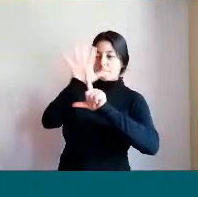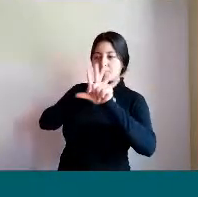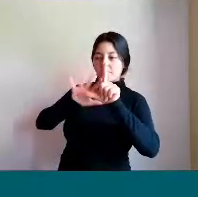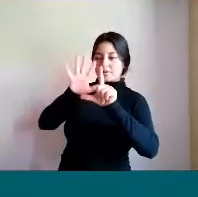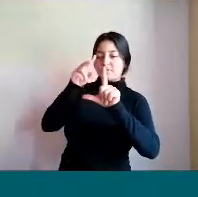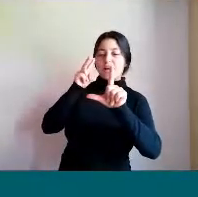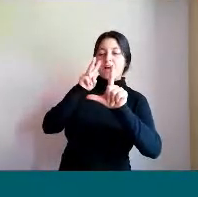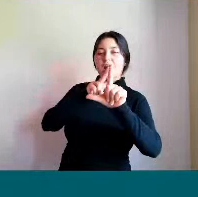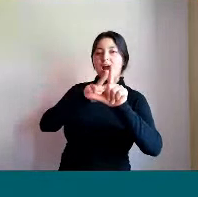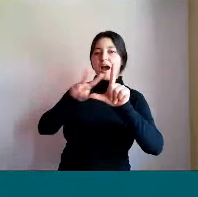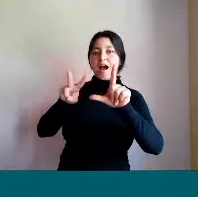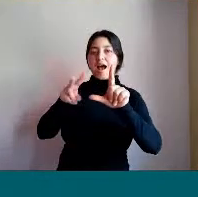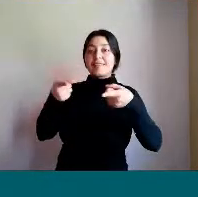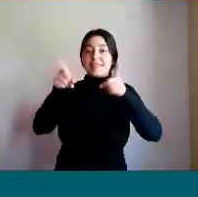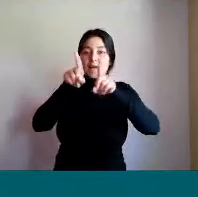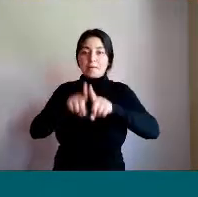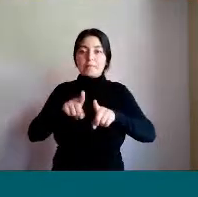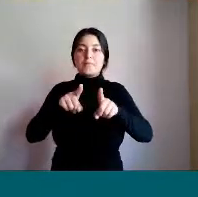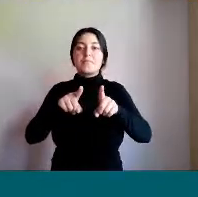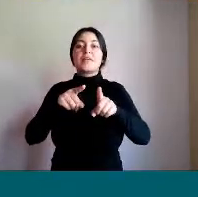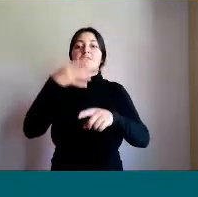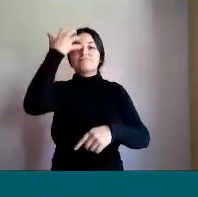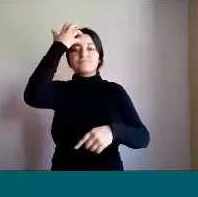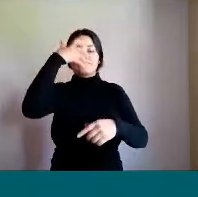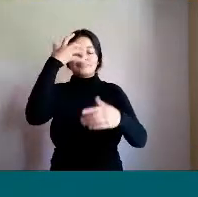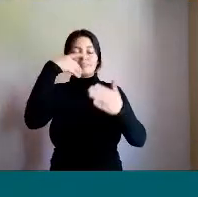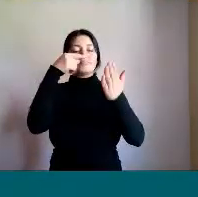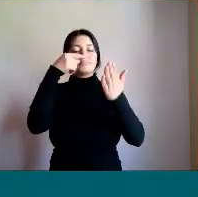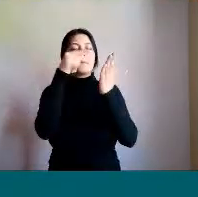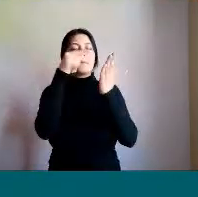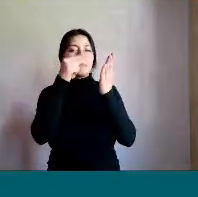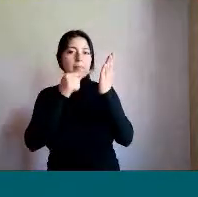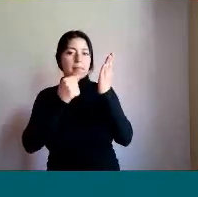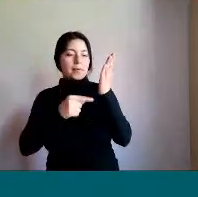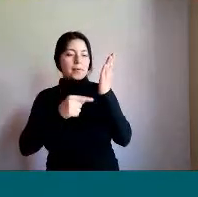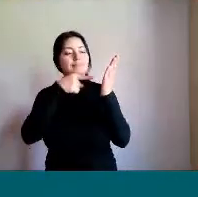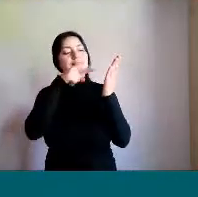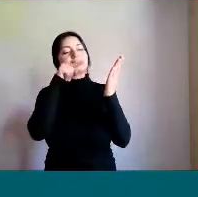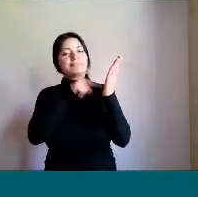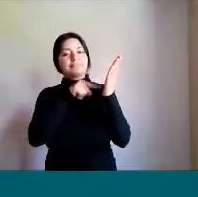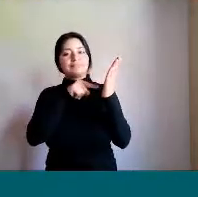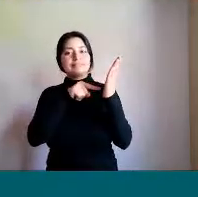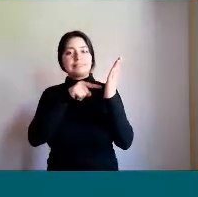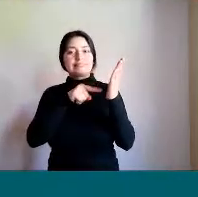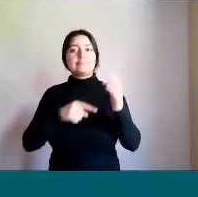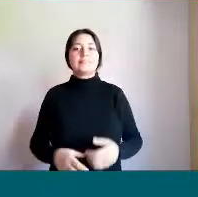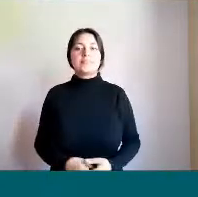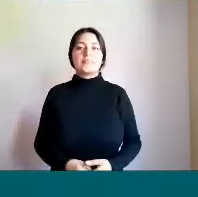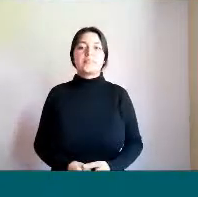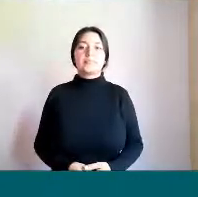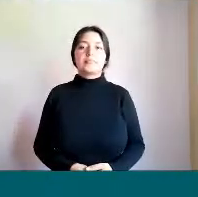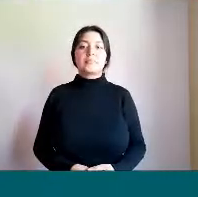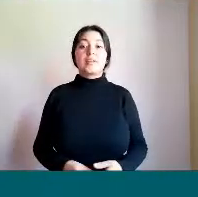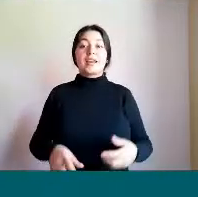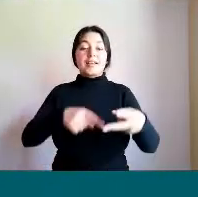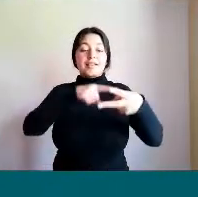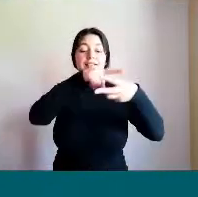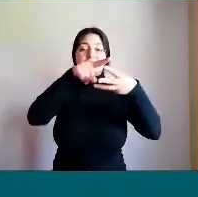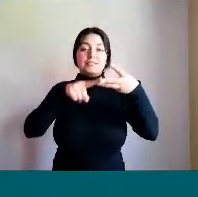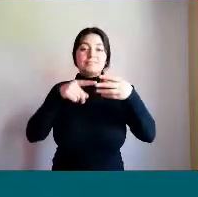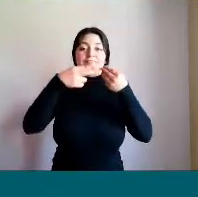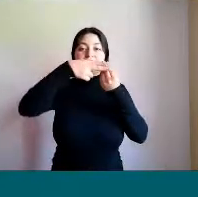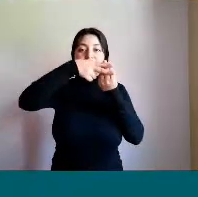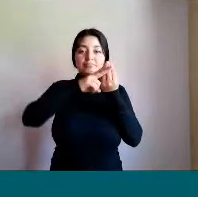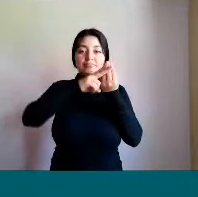cuestionario, un test dentro de la aplicación, ¿vale? Con lo cual tenemos tres herramientas, Mentimeter, Padlet y Edpuzzle, que nos va a permitir hacer unas